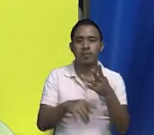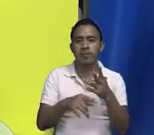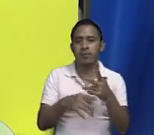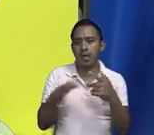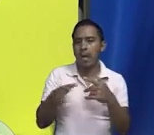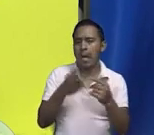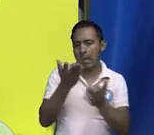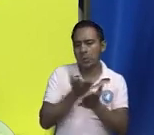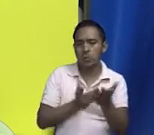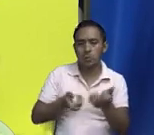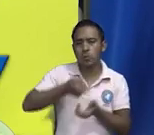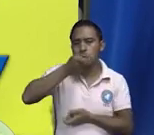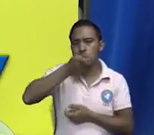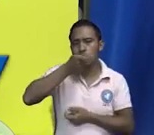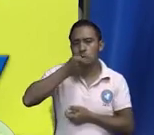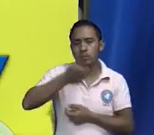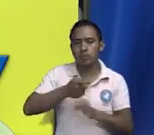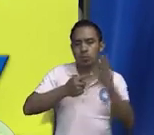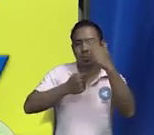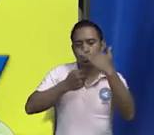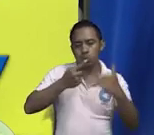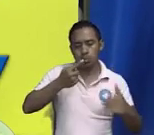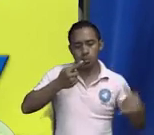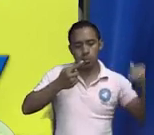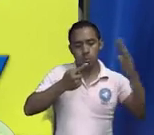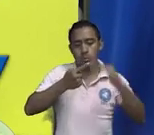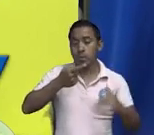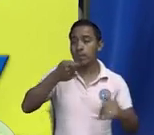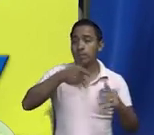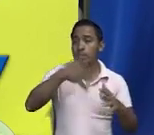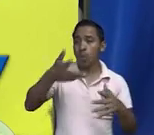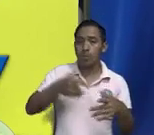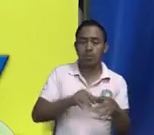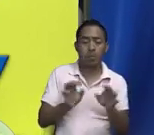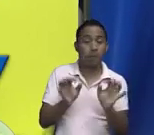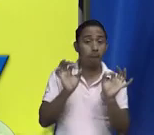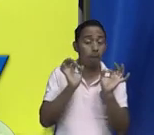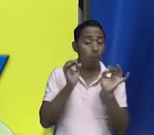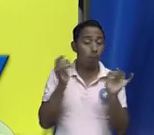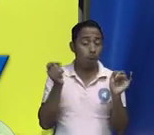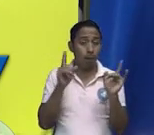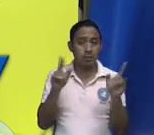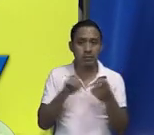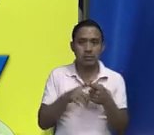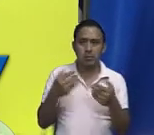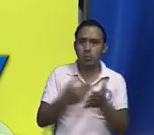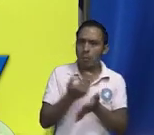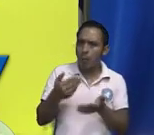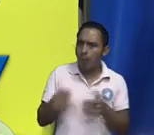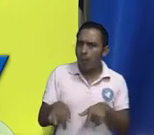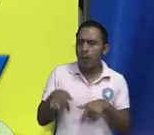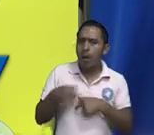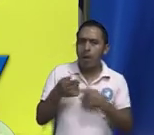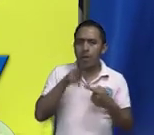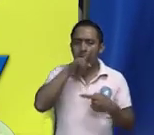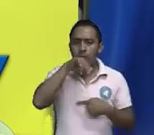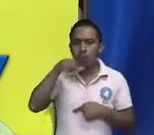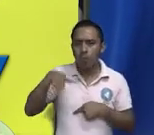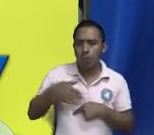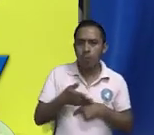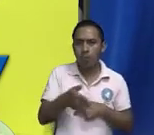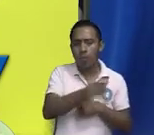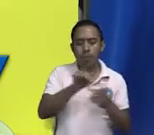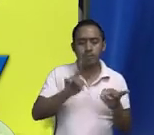animales como exóticos también se han vuelto domésticos, como las culebras, los conejos, pero